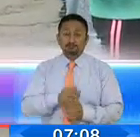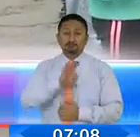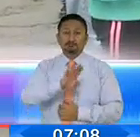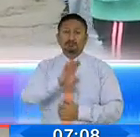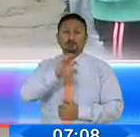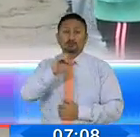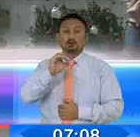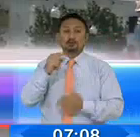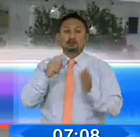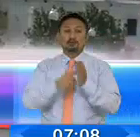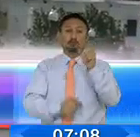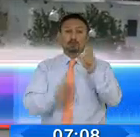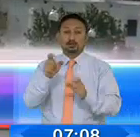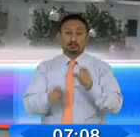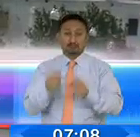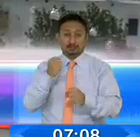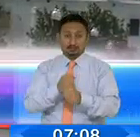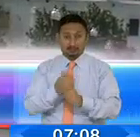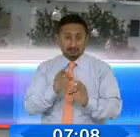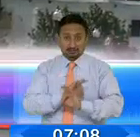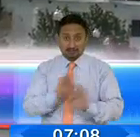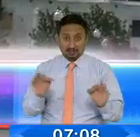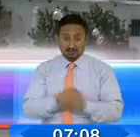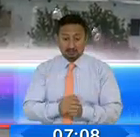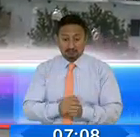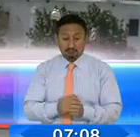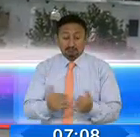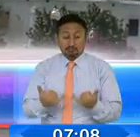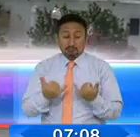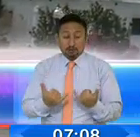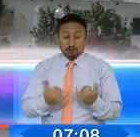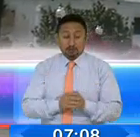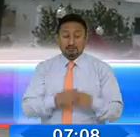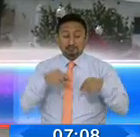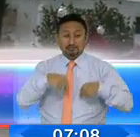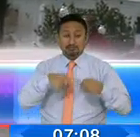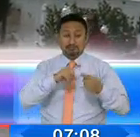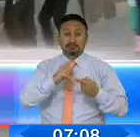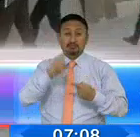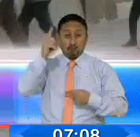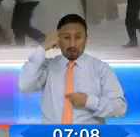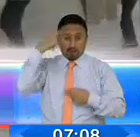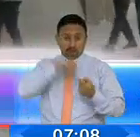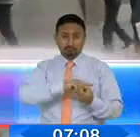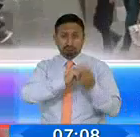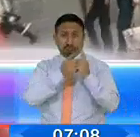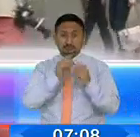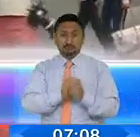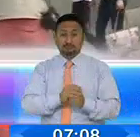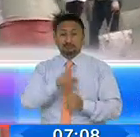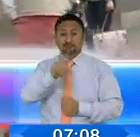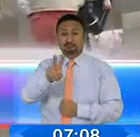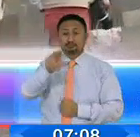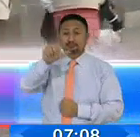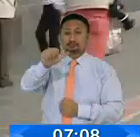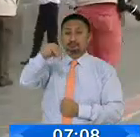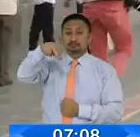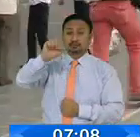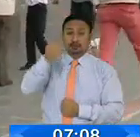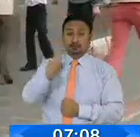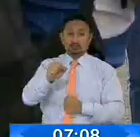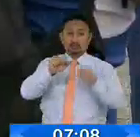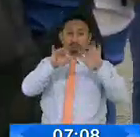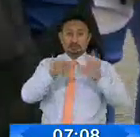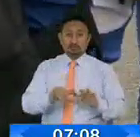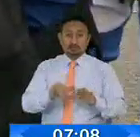400.000 personas están desempleadas cuando estamos en un periodo de transición de gobierno. Para Vanessa Velázquez, secretaria del Instituto